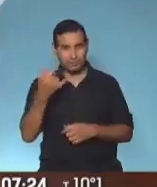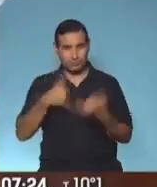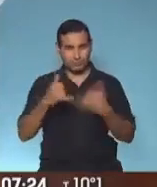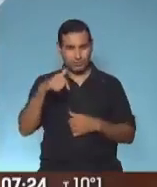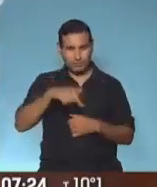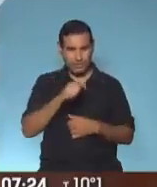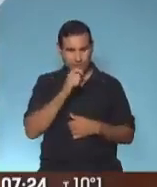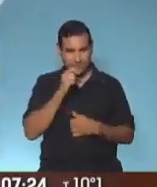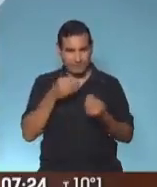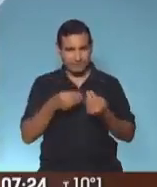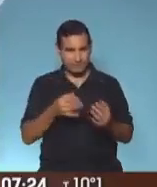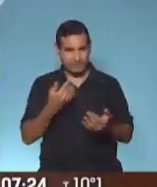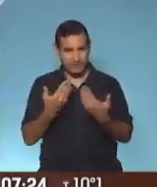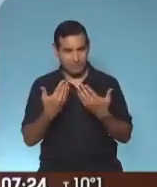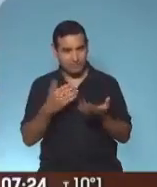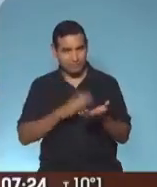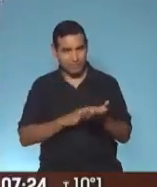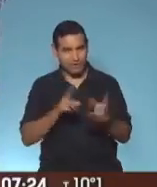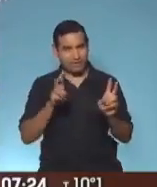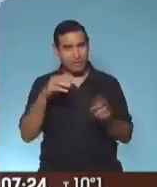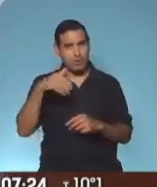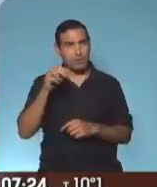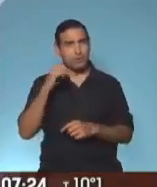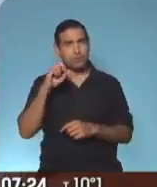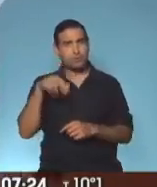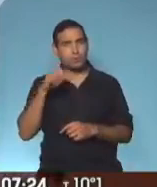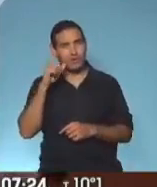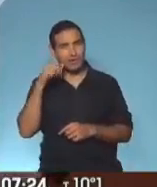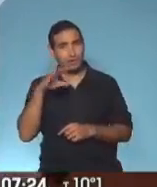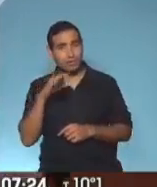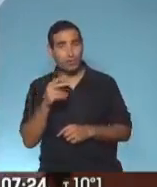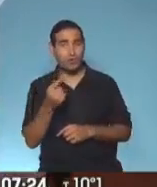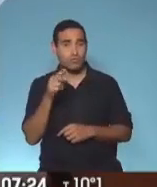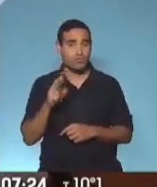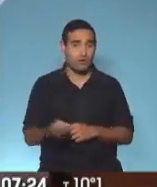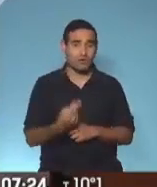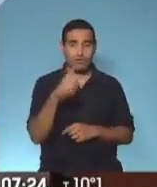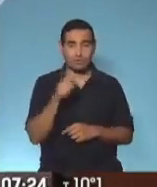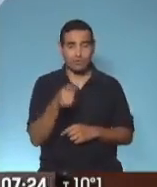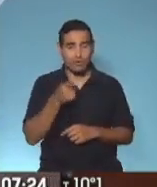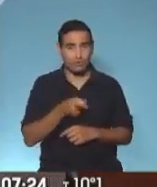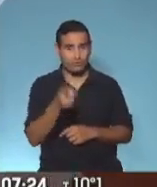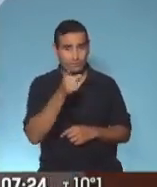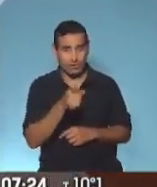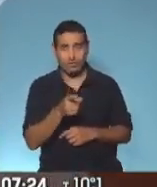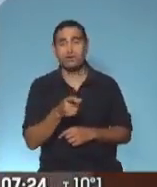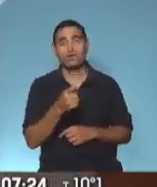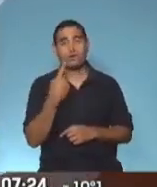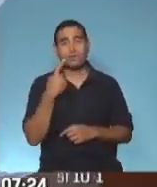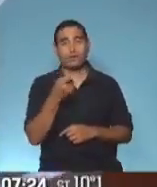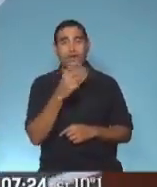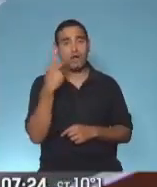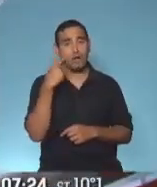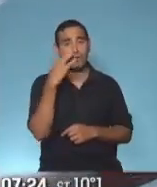Comenzamos esta edición de noticias, se lo conoce como el caso de Moreno. Hay un fallecido y hay un acusado justamente de contagiarle coronavirus a su